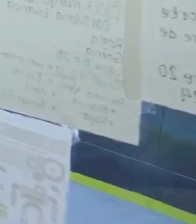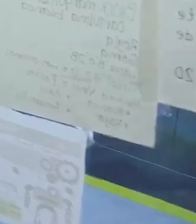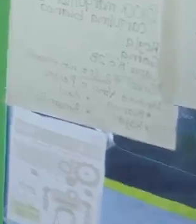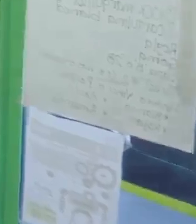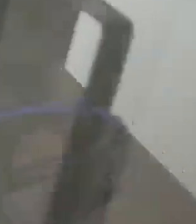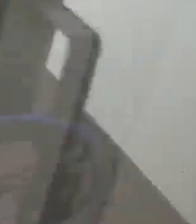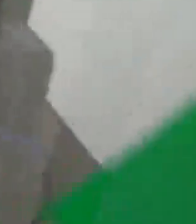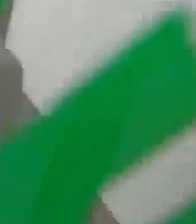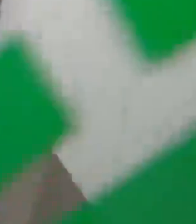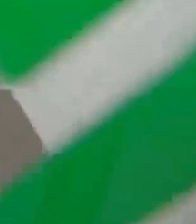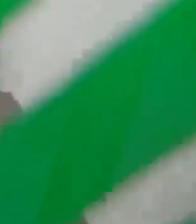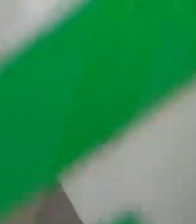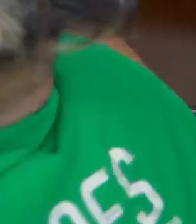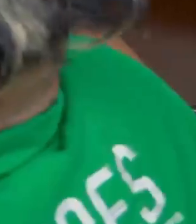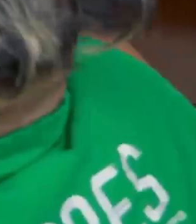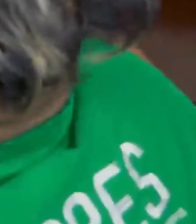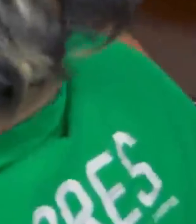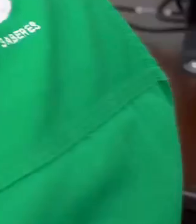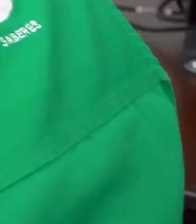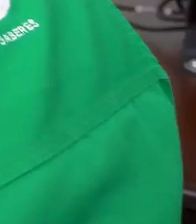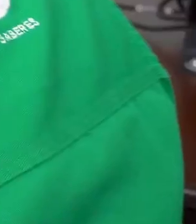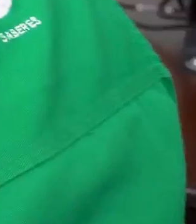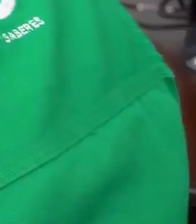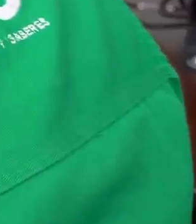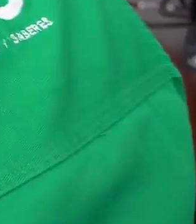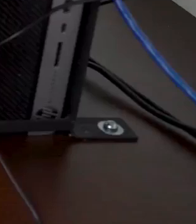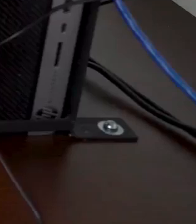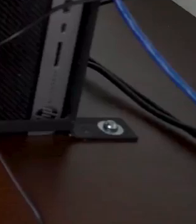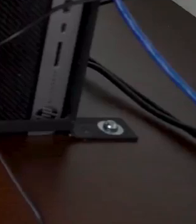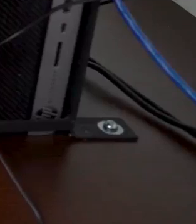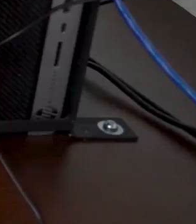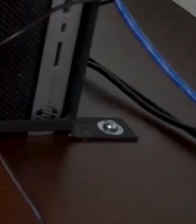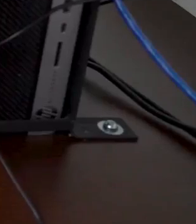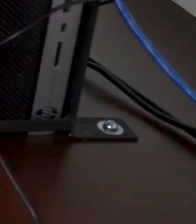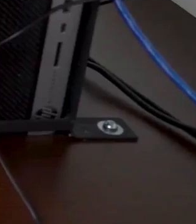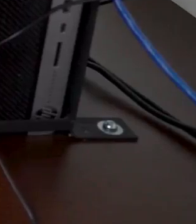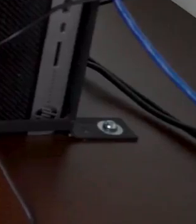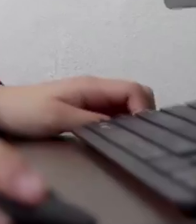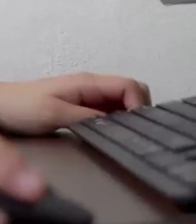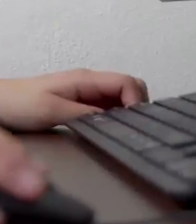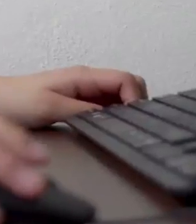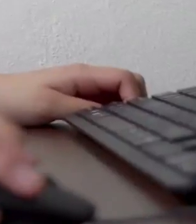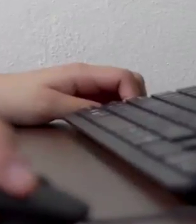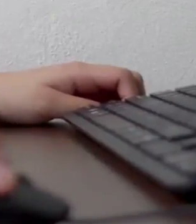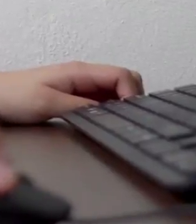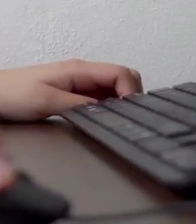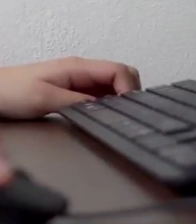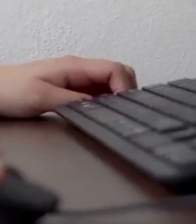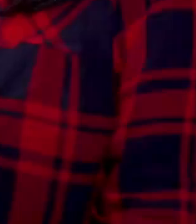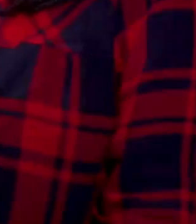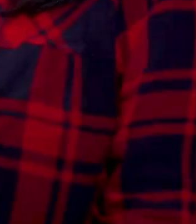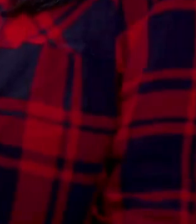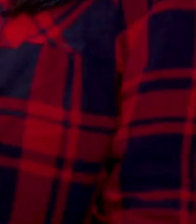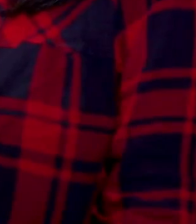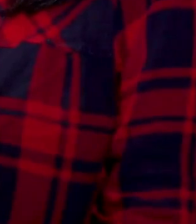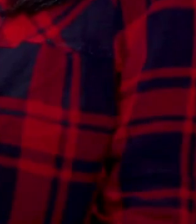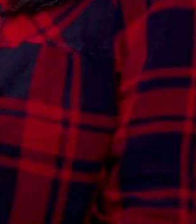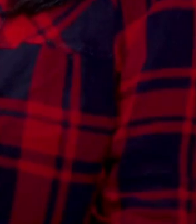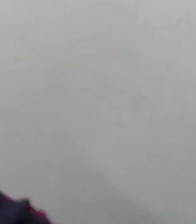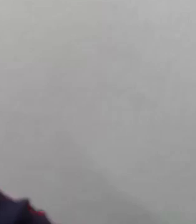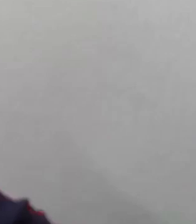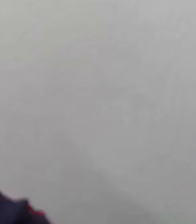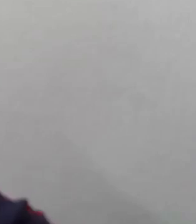Yo quiero ser bióloga y el profesor es biólogo, él me motivó. Terminar la prepa aquí me va a ayudar a posteriormente terminar